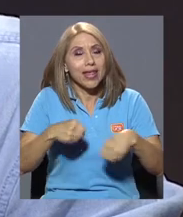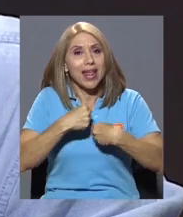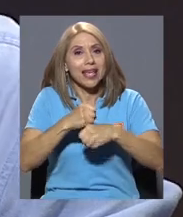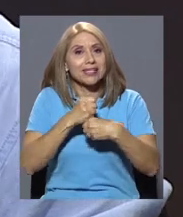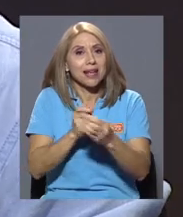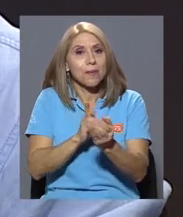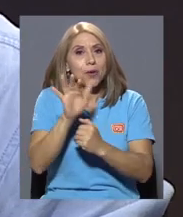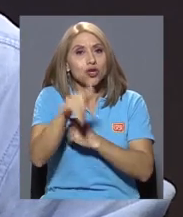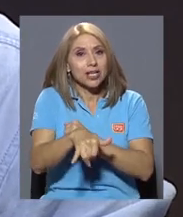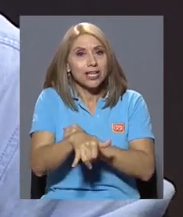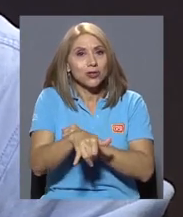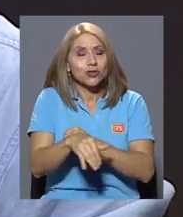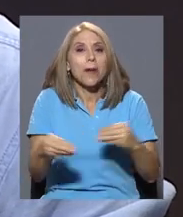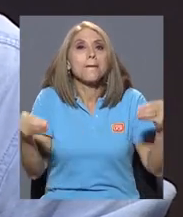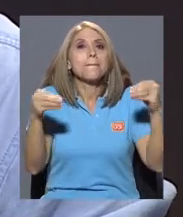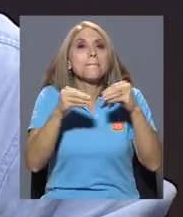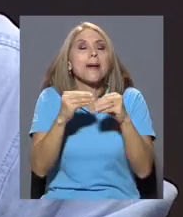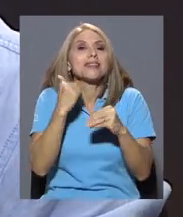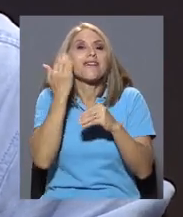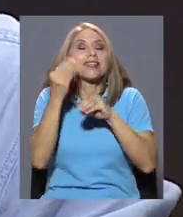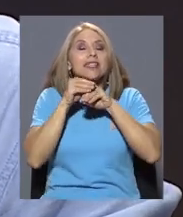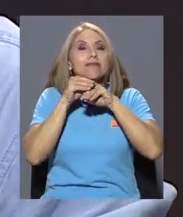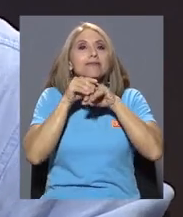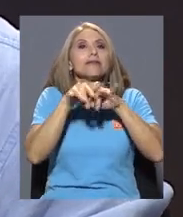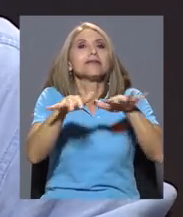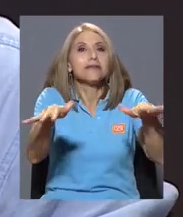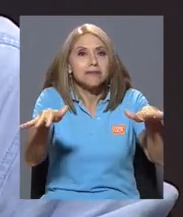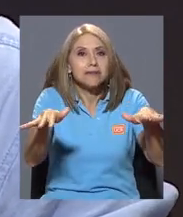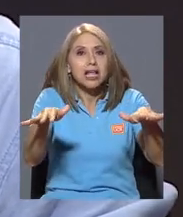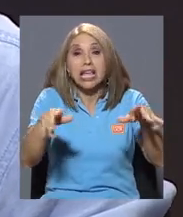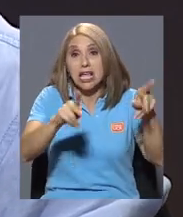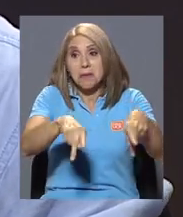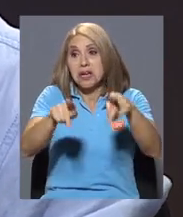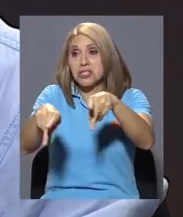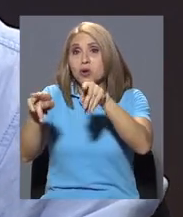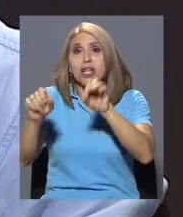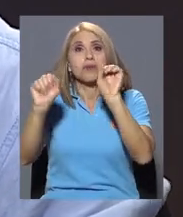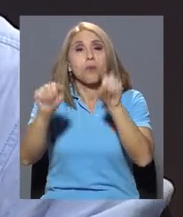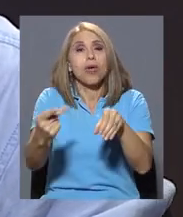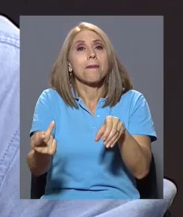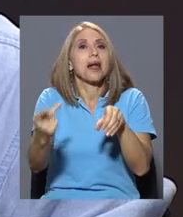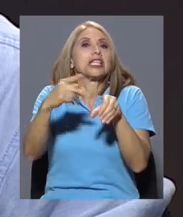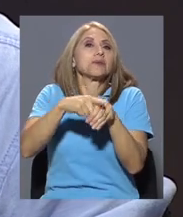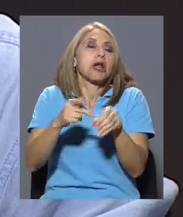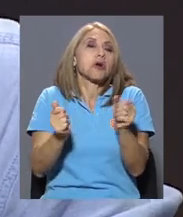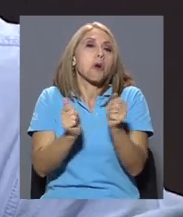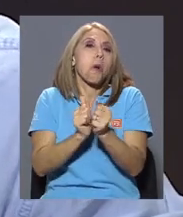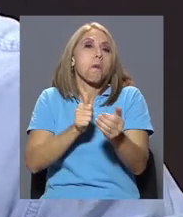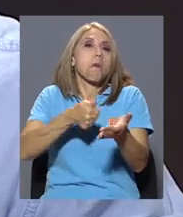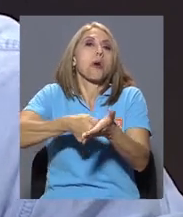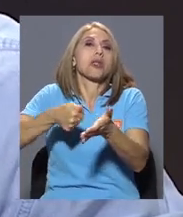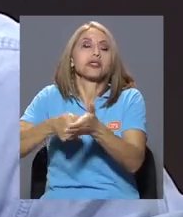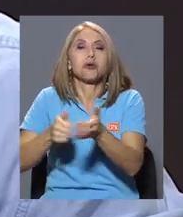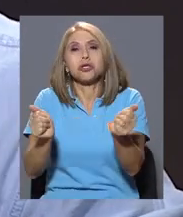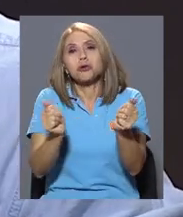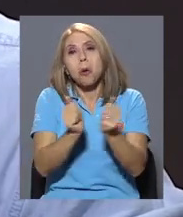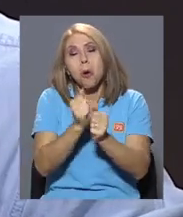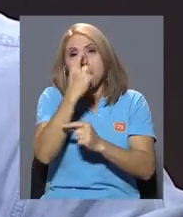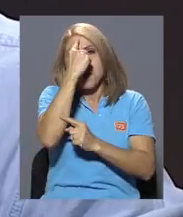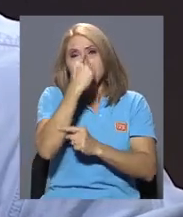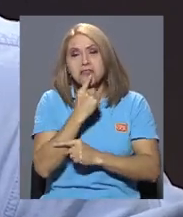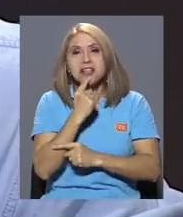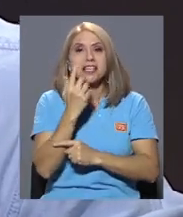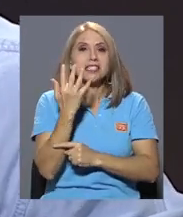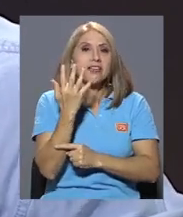que lleguen más fácilmente a su público o que de alguna forma el público pueda participar a través de votaciones oa través de los perfiles